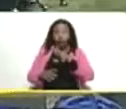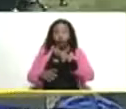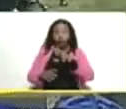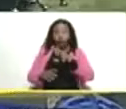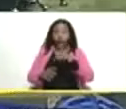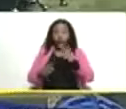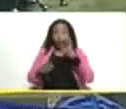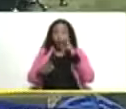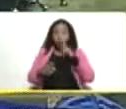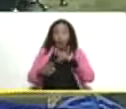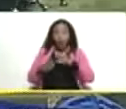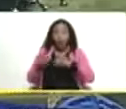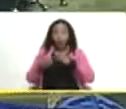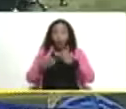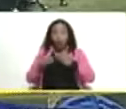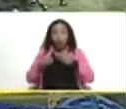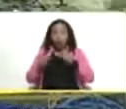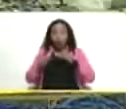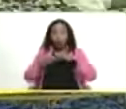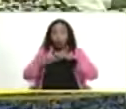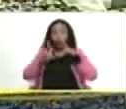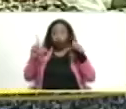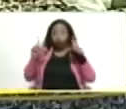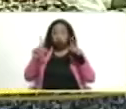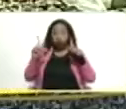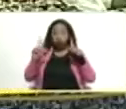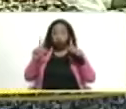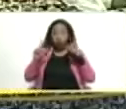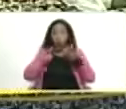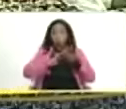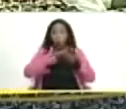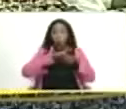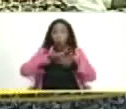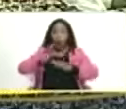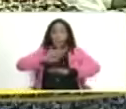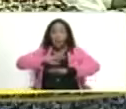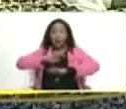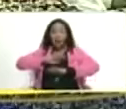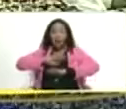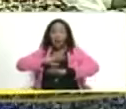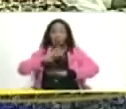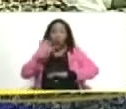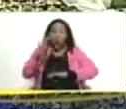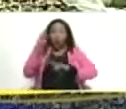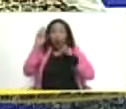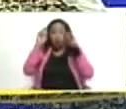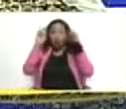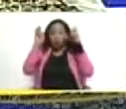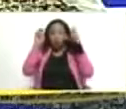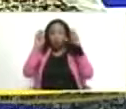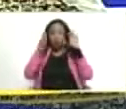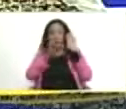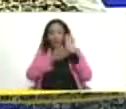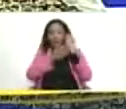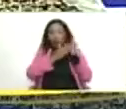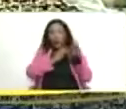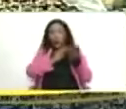Hay que ver el impacto que tiene para la recuperación del bienestar. El cuarto consenso: la